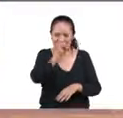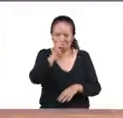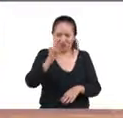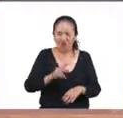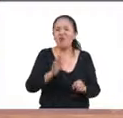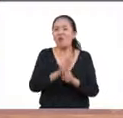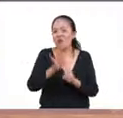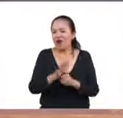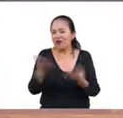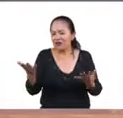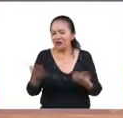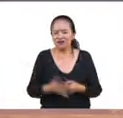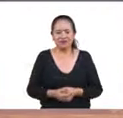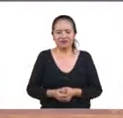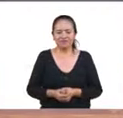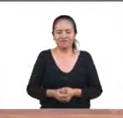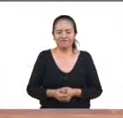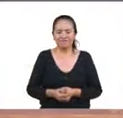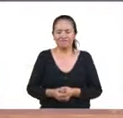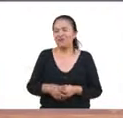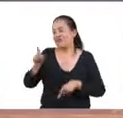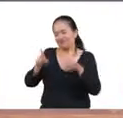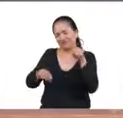Pues varía.